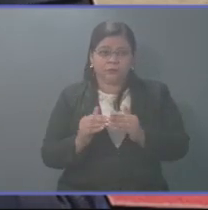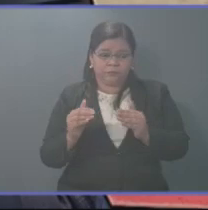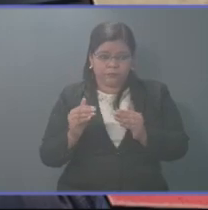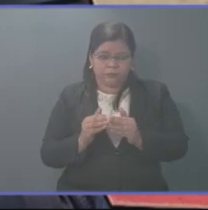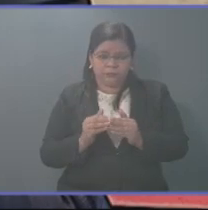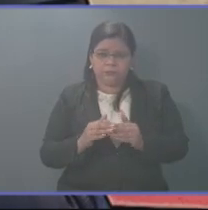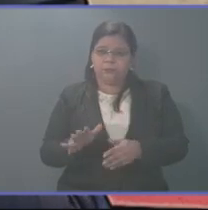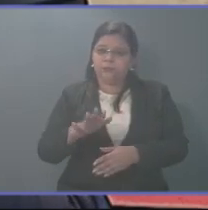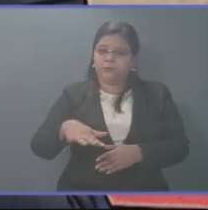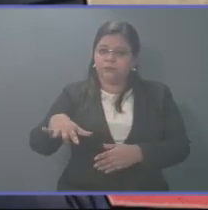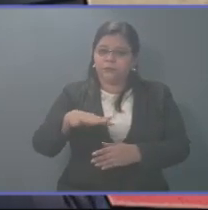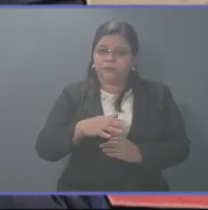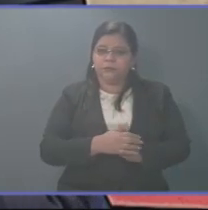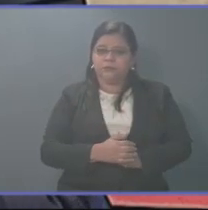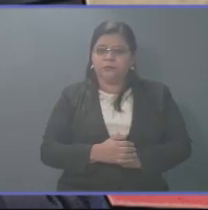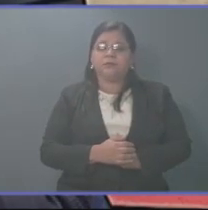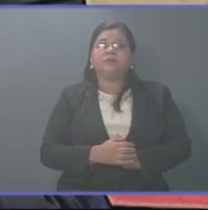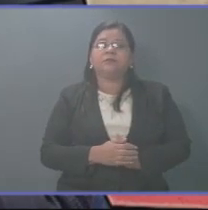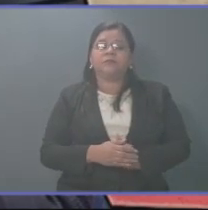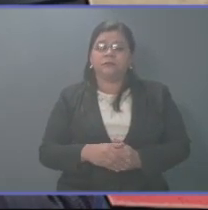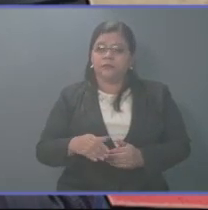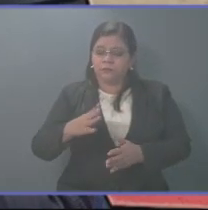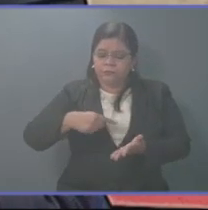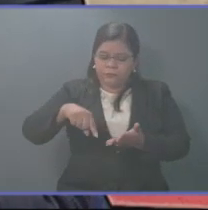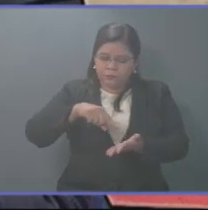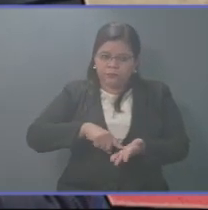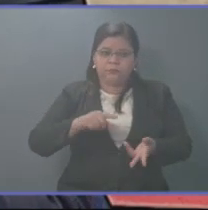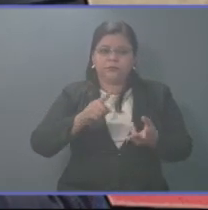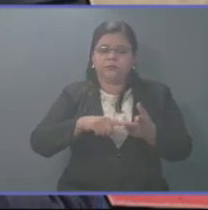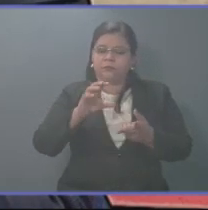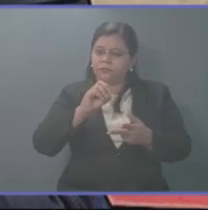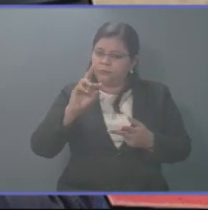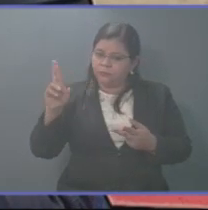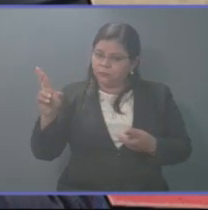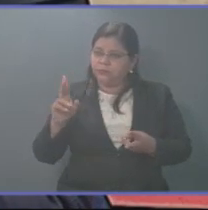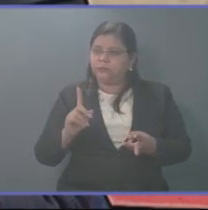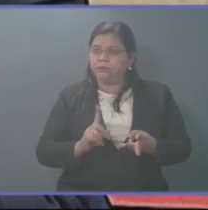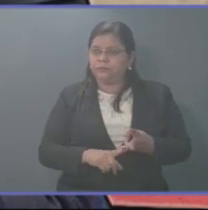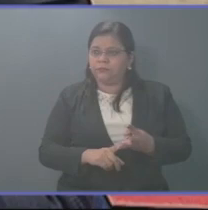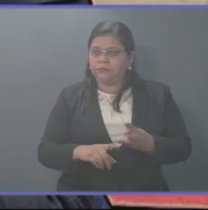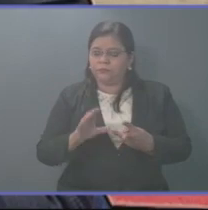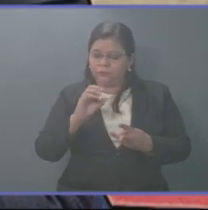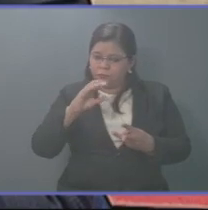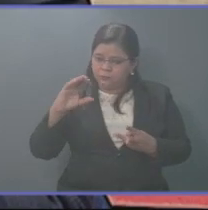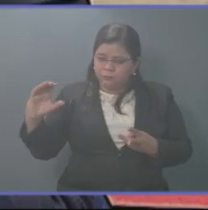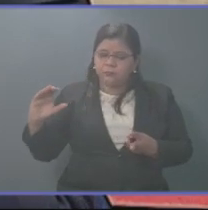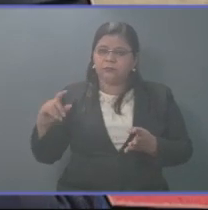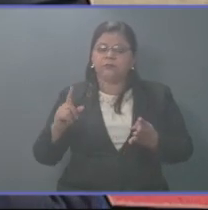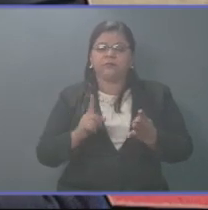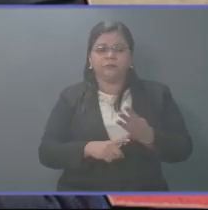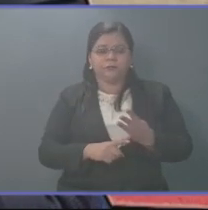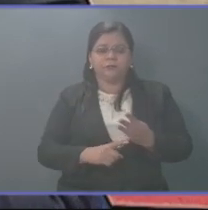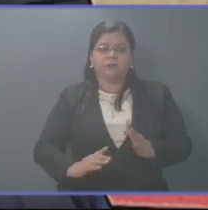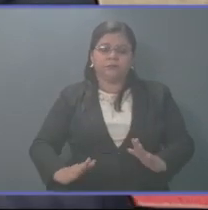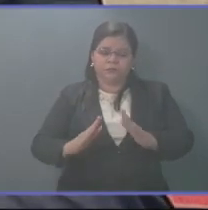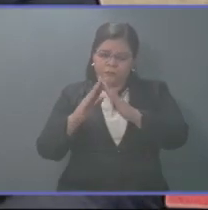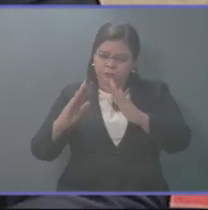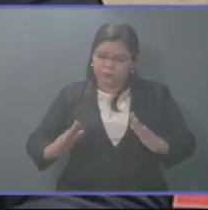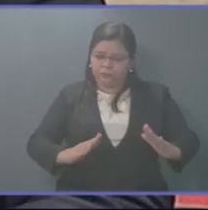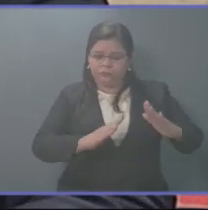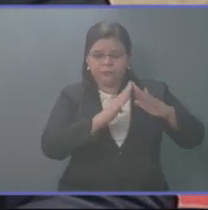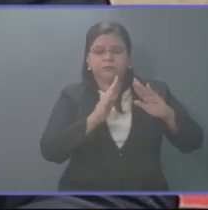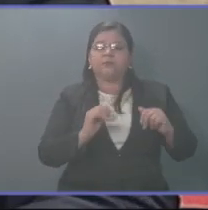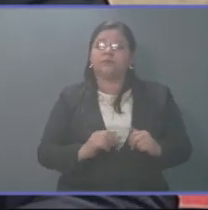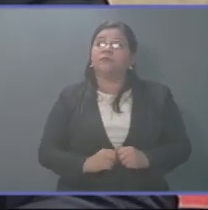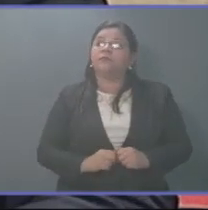zona, de la región central, región oriental, occidente, en San Vicente.